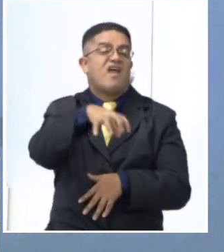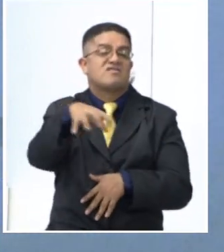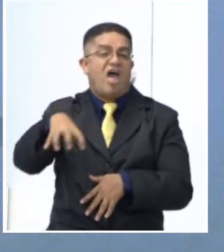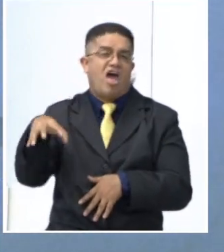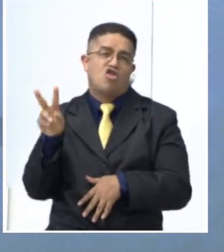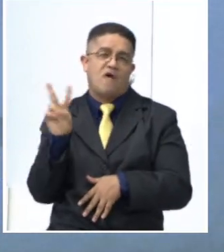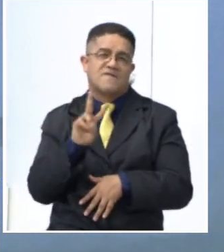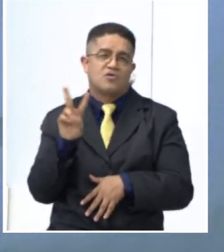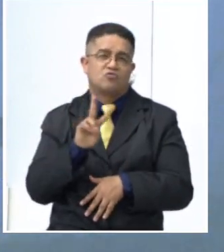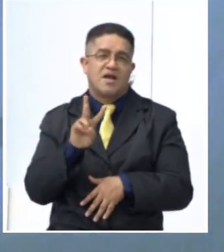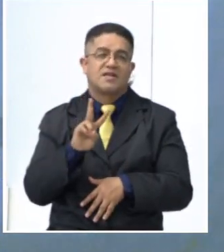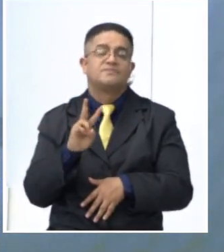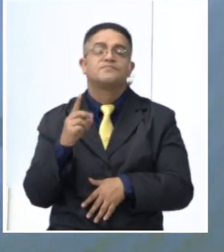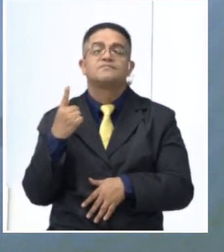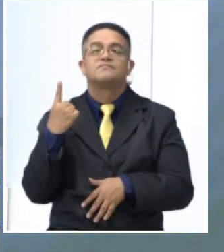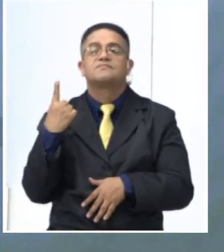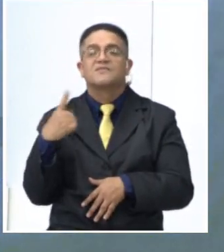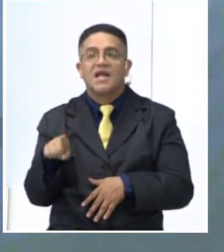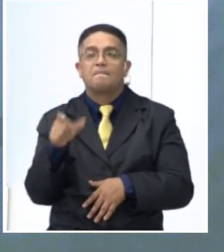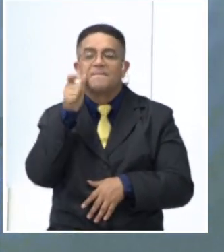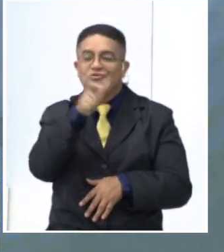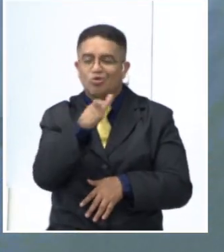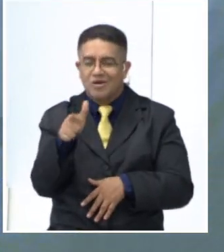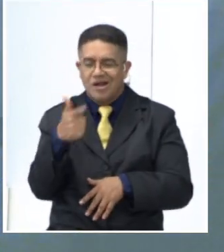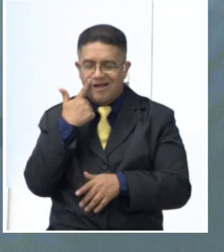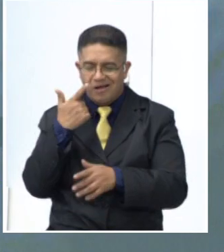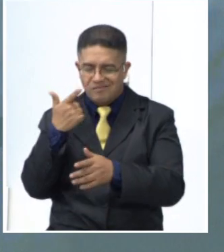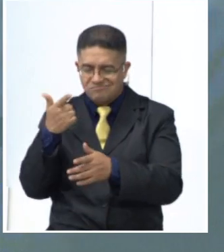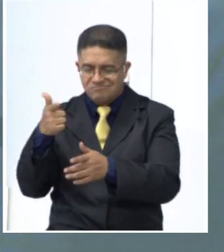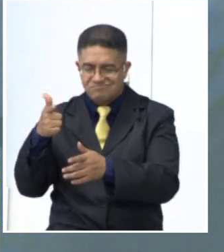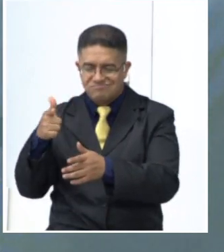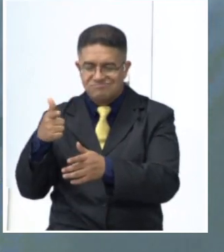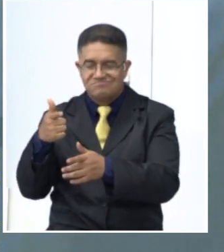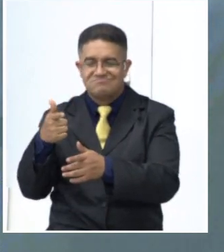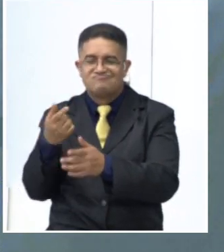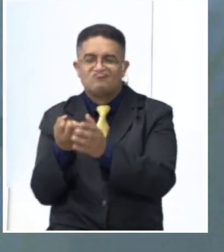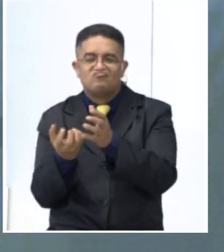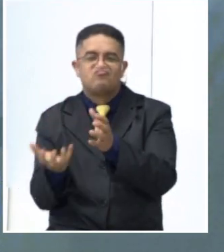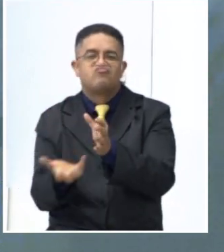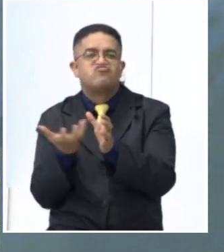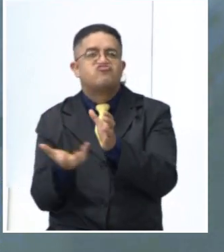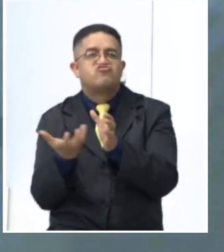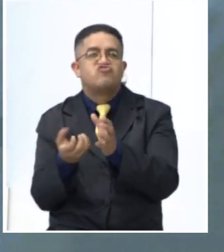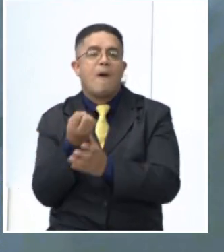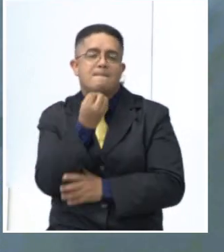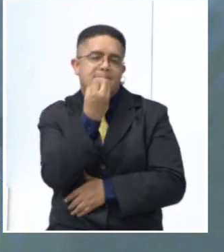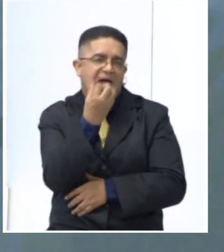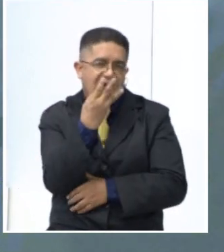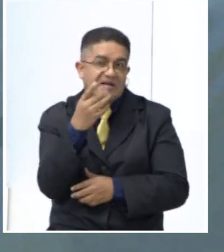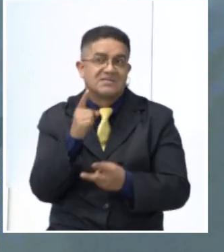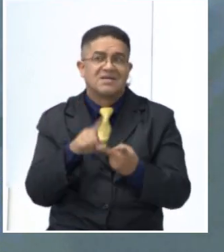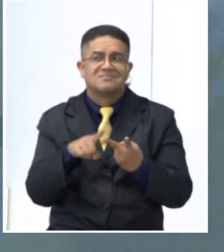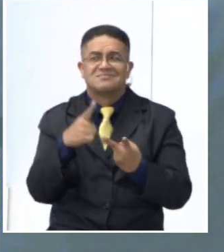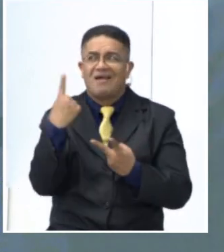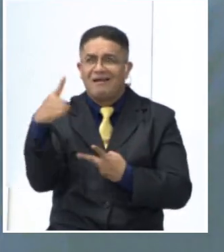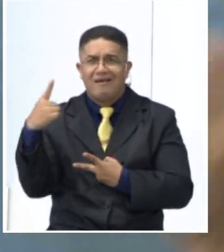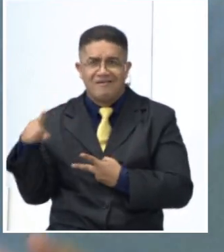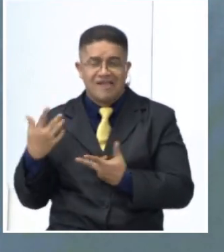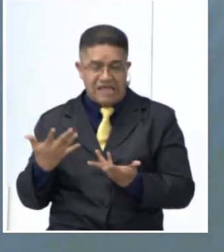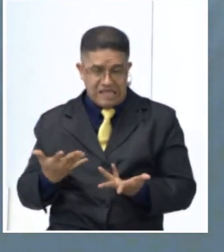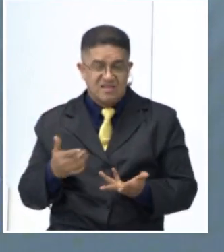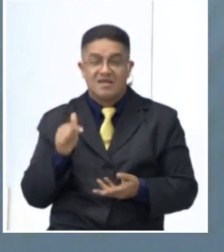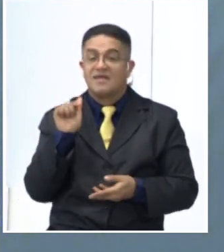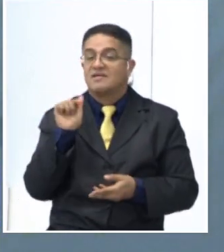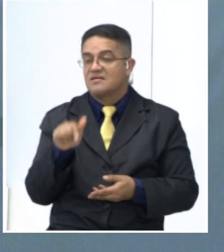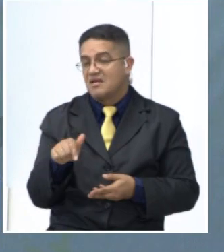algunos tipos de matas que las hacen en forma de gotitas. También, bueno, hemos conseguido de todo. Y definitivamente